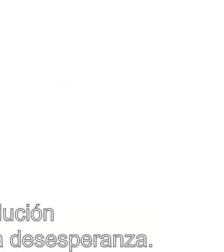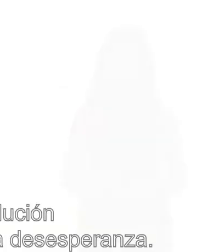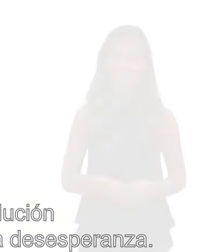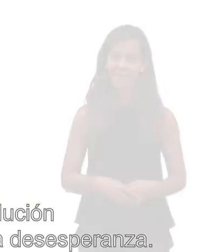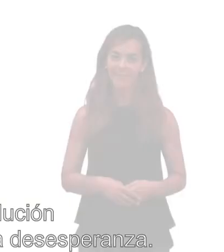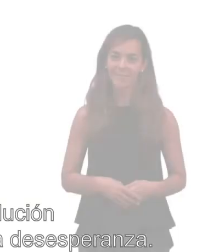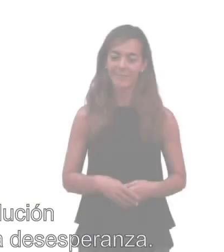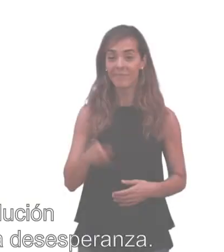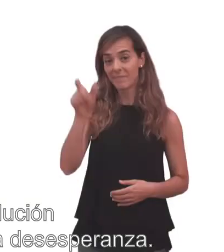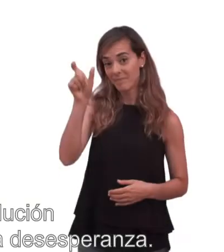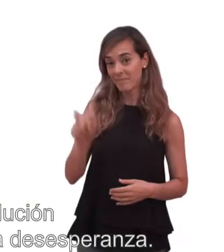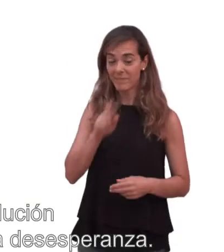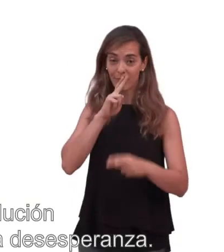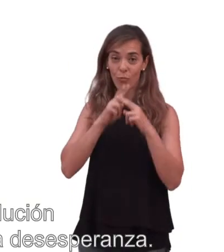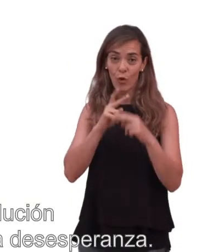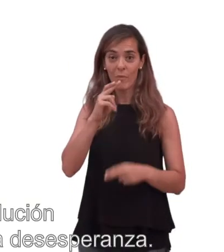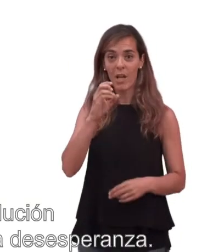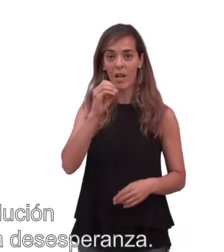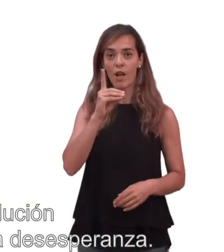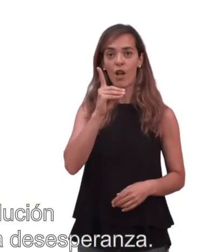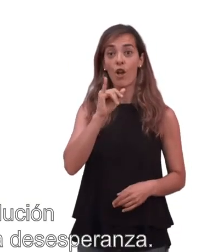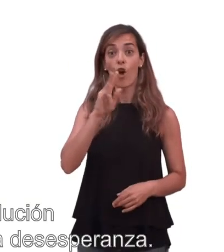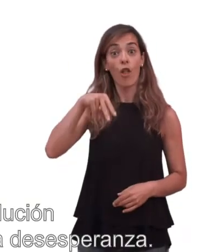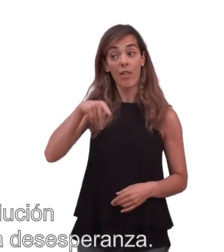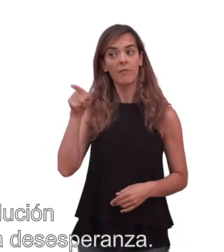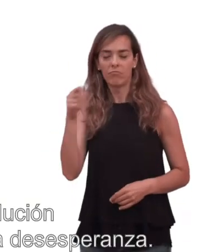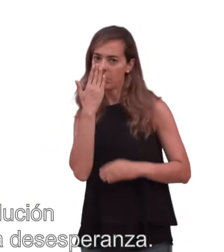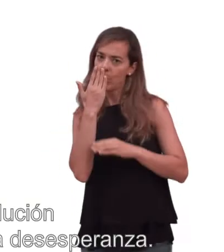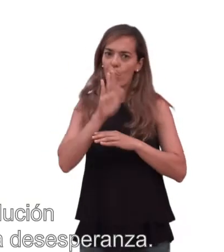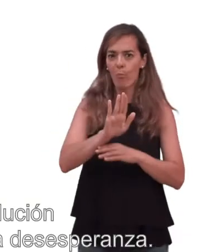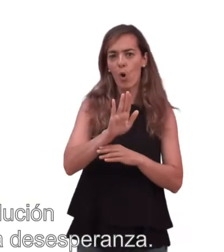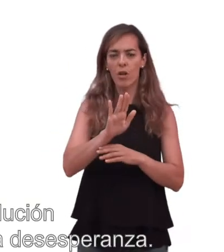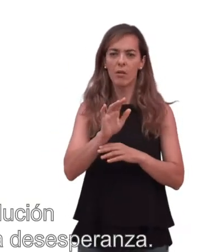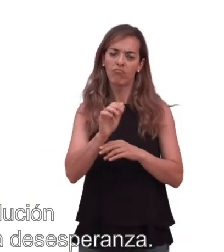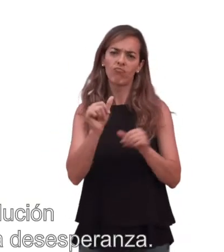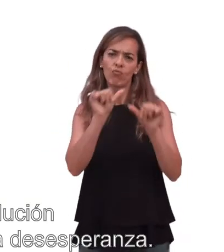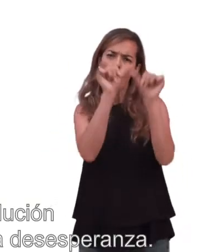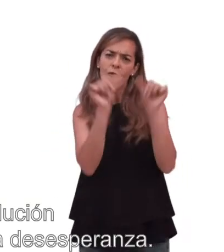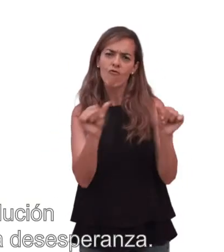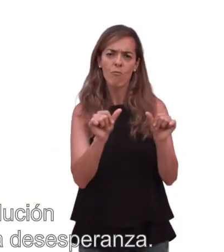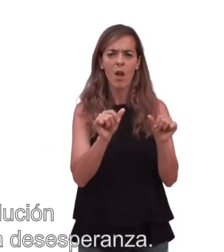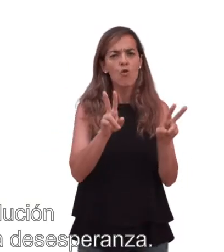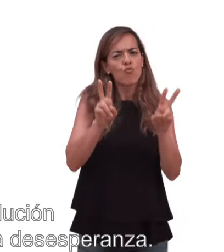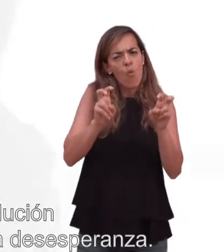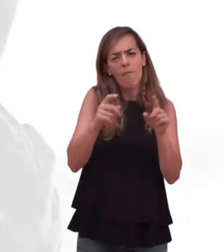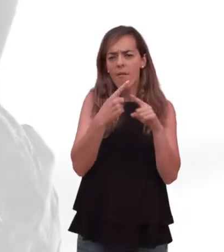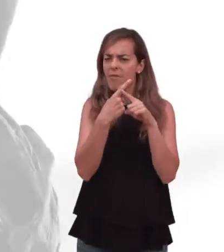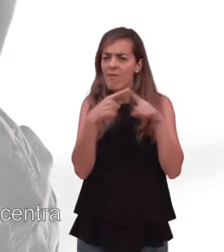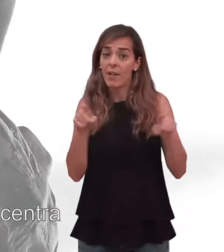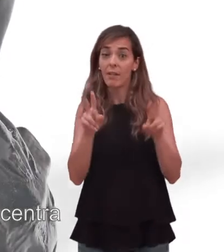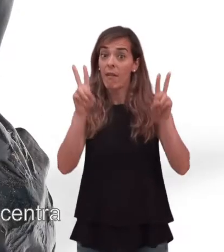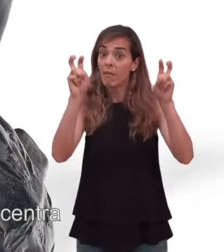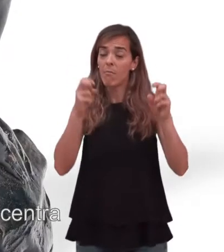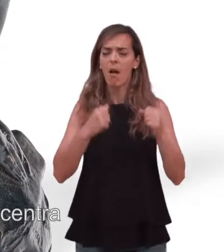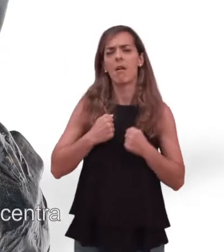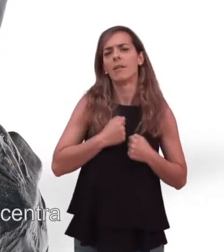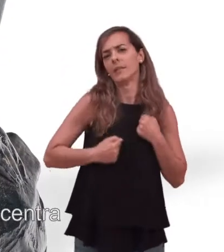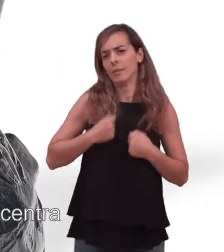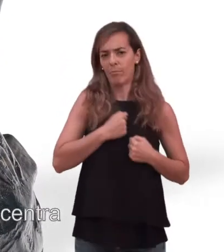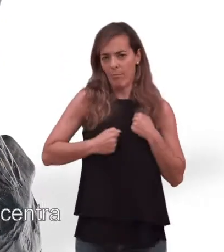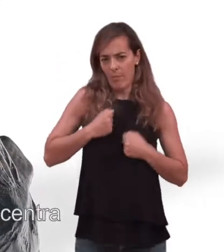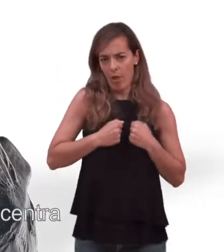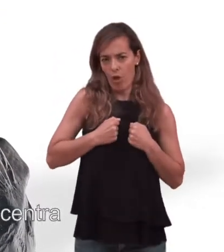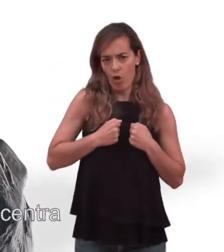Auguste Rodin propuso una solución formal renovada y atípica del motivo de la desesperanza. La fuerza del